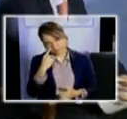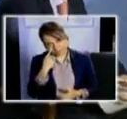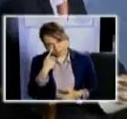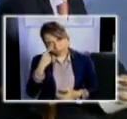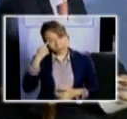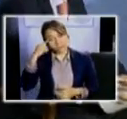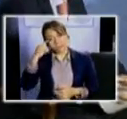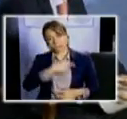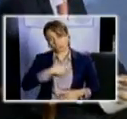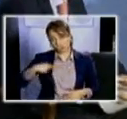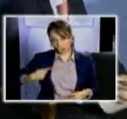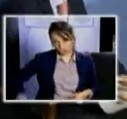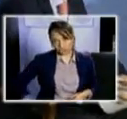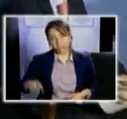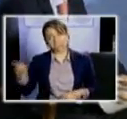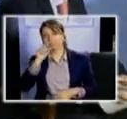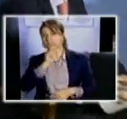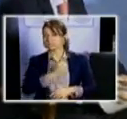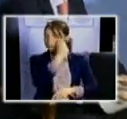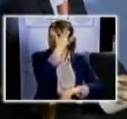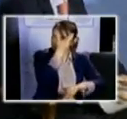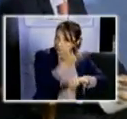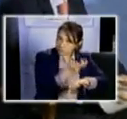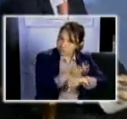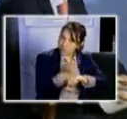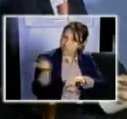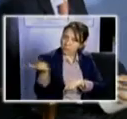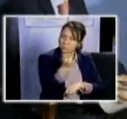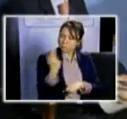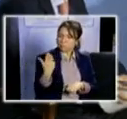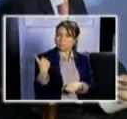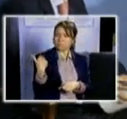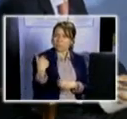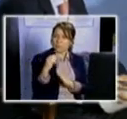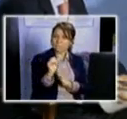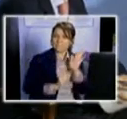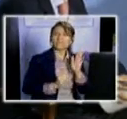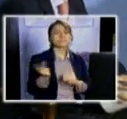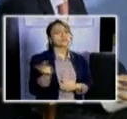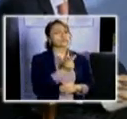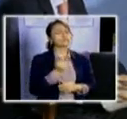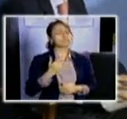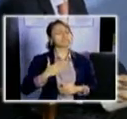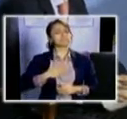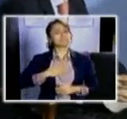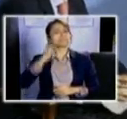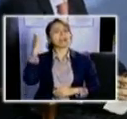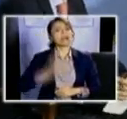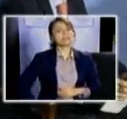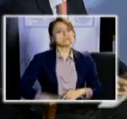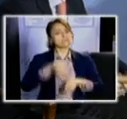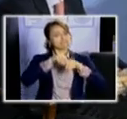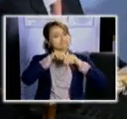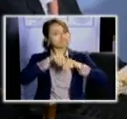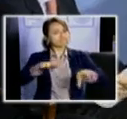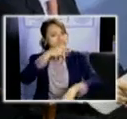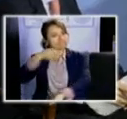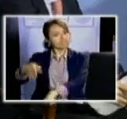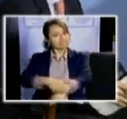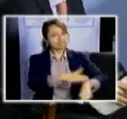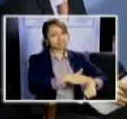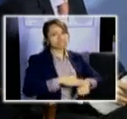y Estados Unidos hace unos meses anunciaron reducir sus emisiones. Estados Unidos anunció que